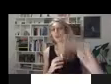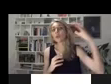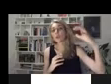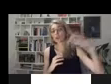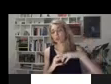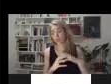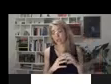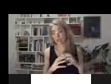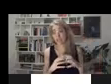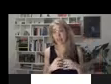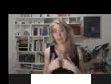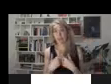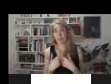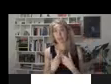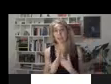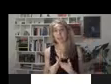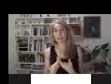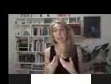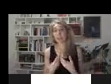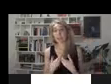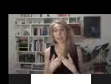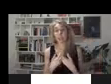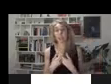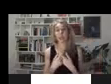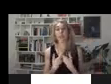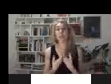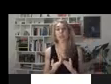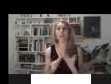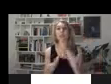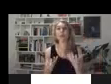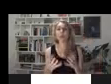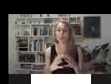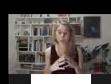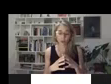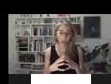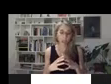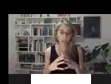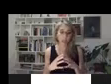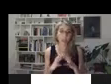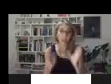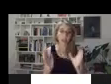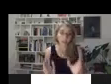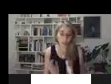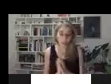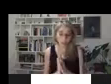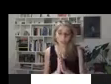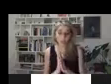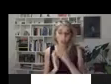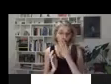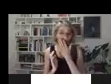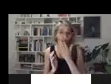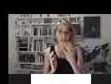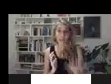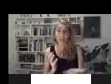identifiquemos incluso que la formación de los museos públicos, en el caso por lo